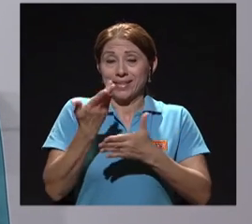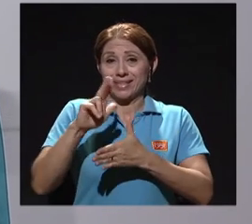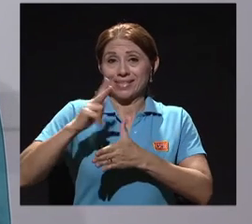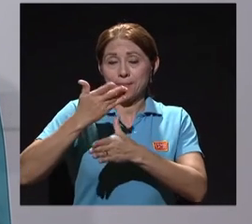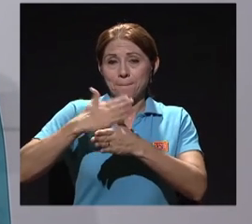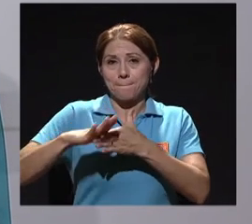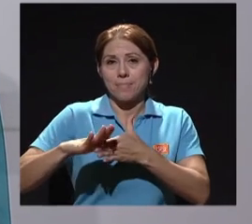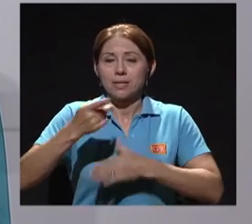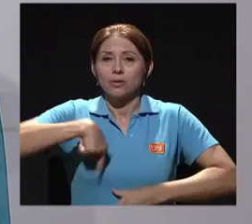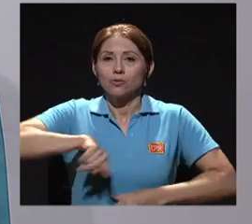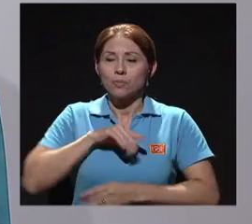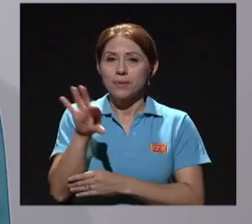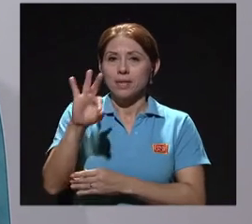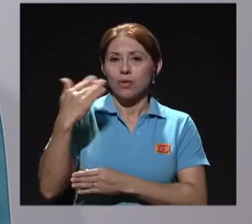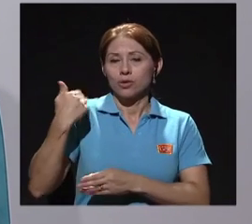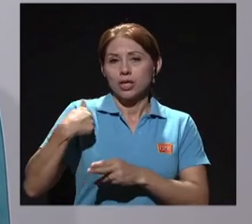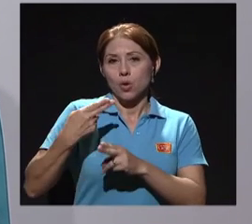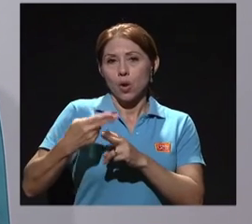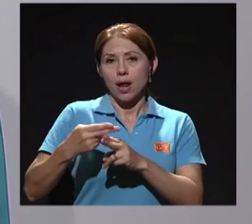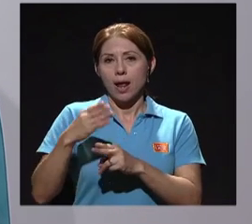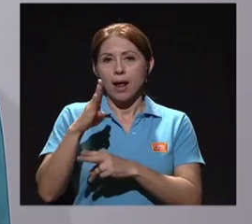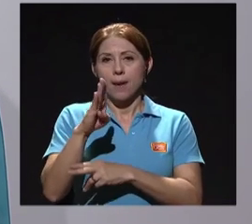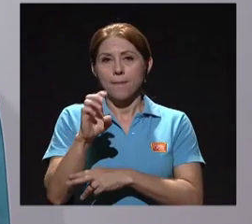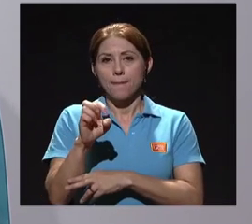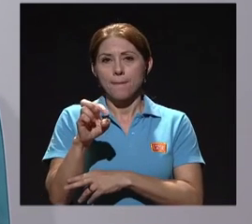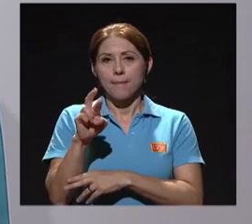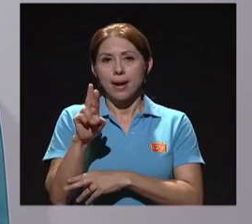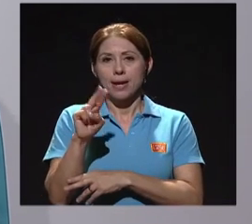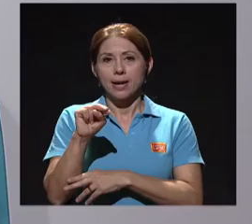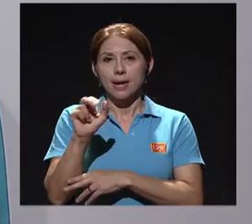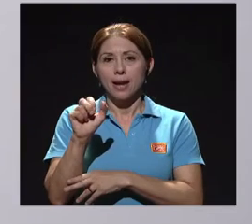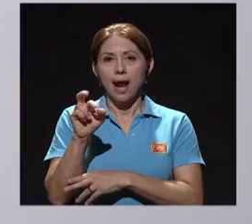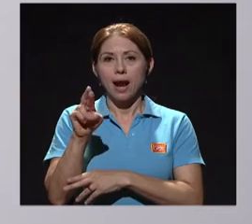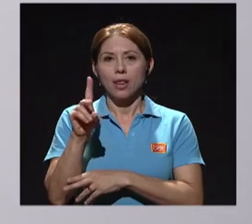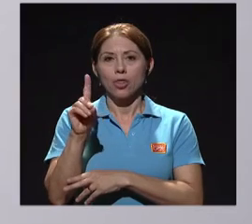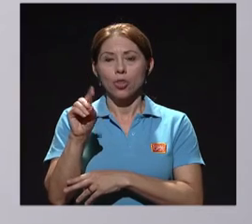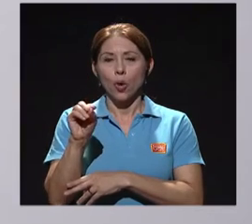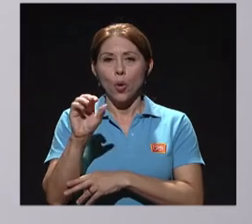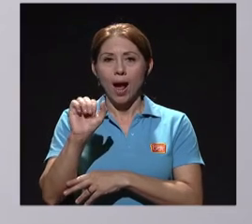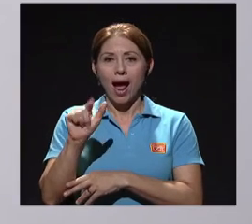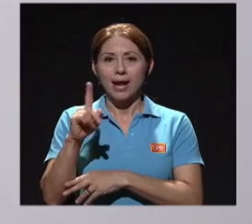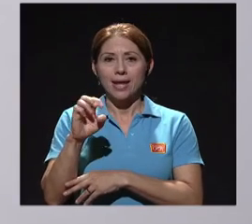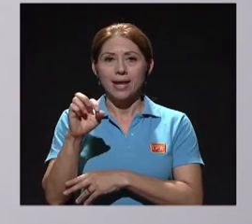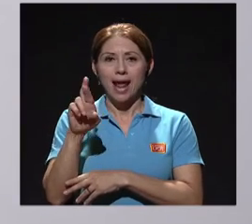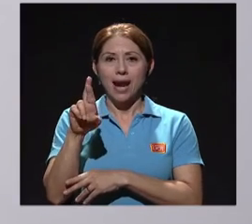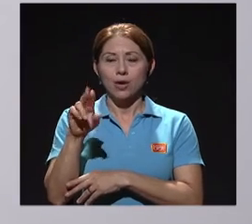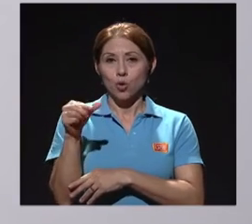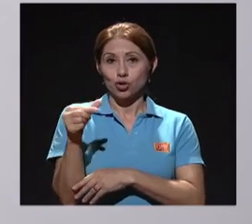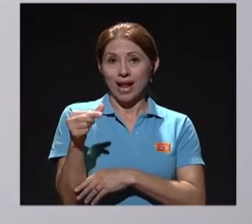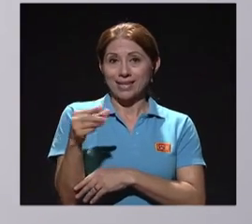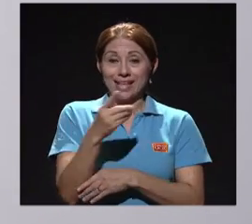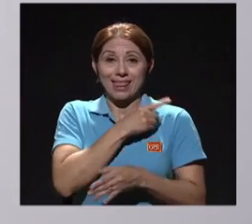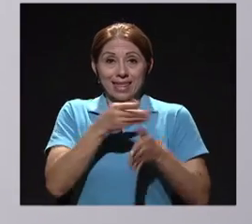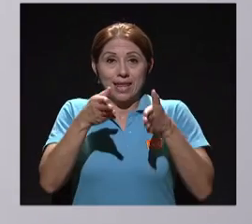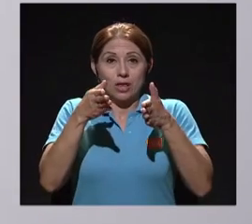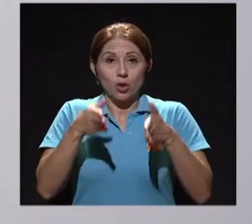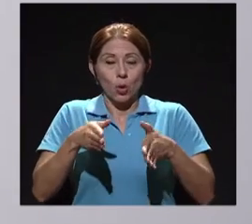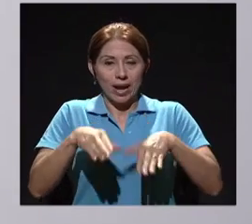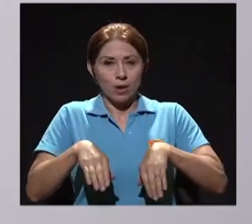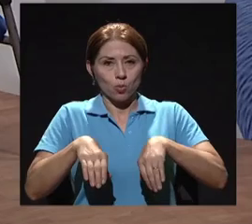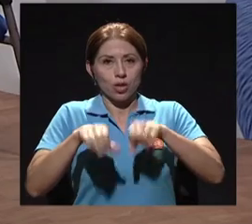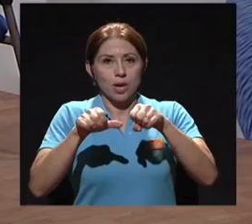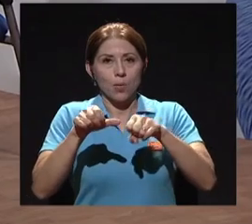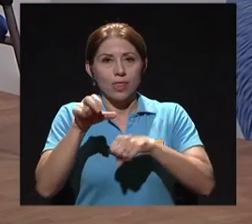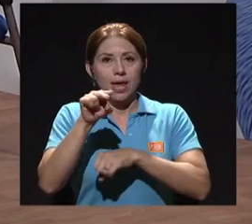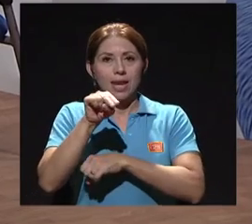tercer segmento hemos invitado al señor bernardo aguilar gonzález quien es el director ejecutivo de neotrópica